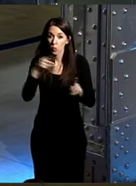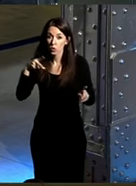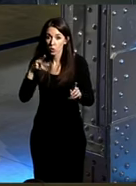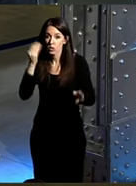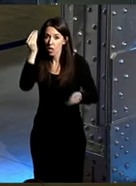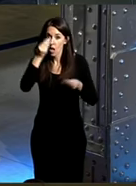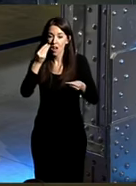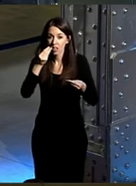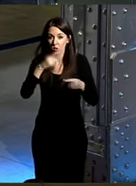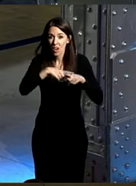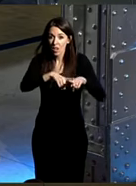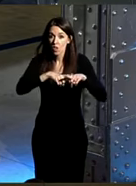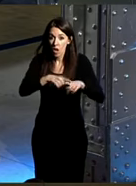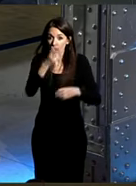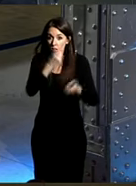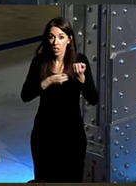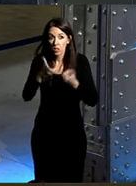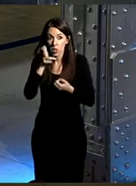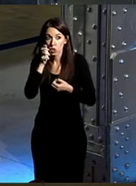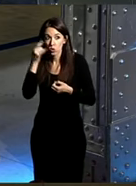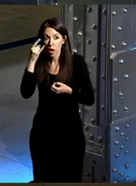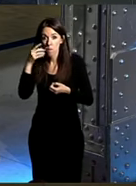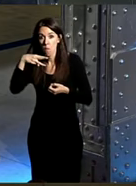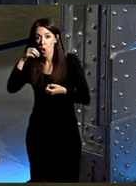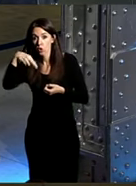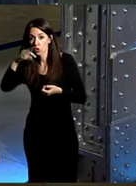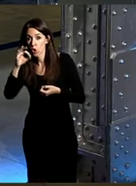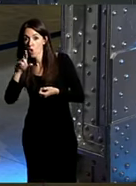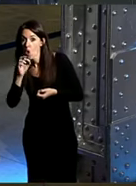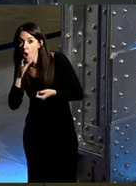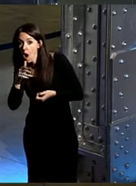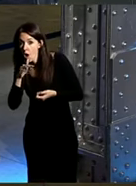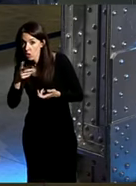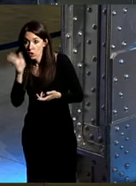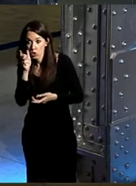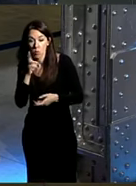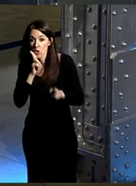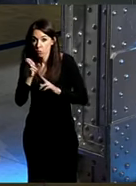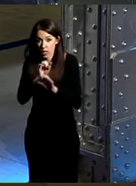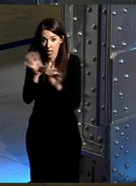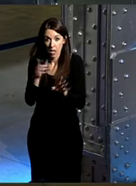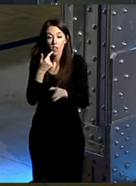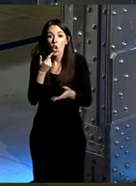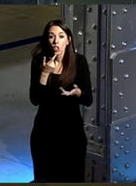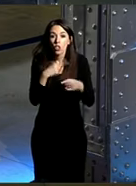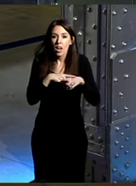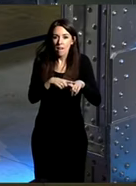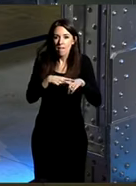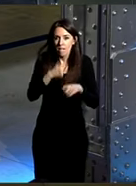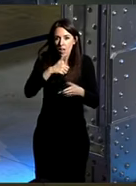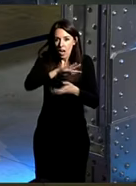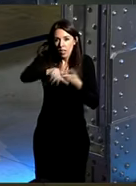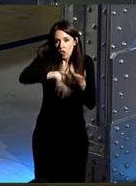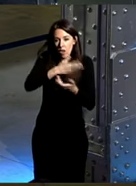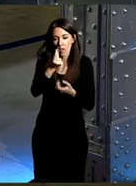la racionalidad financiera, espero que no nos escuche Montoro en estos momentos, porque la respuesta sería clara, ¿no? De la racionalidad financiera hay